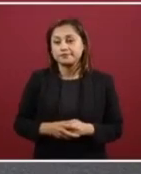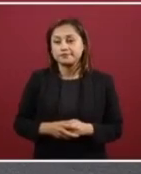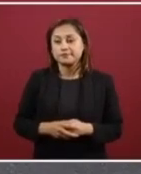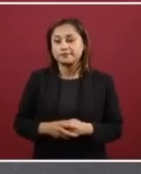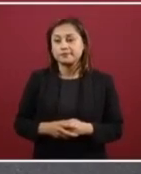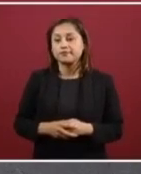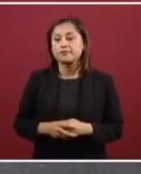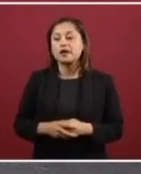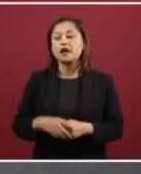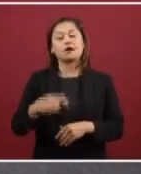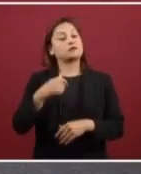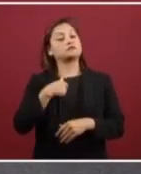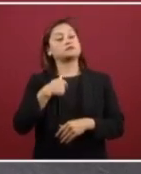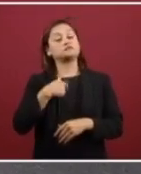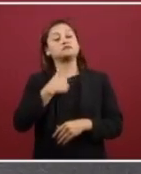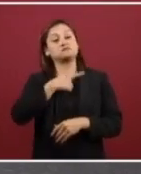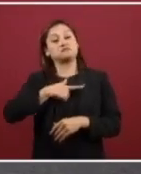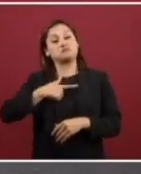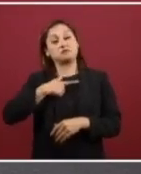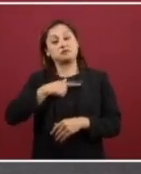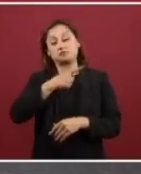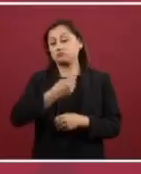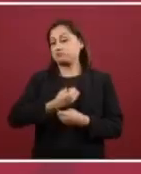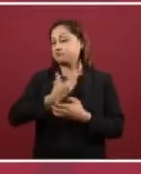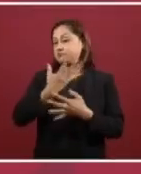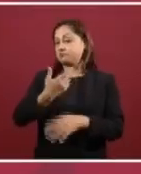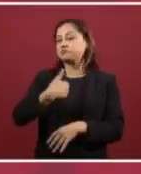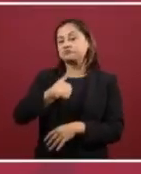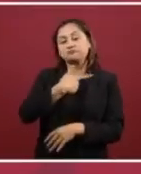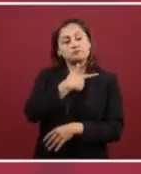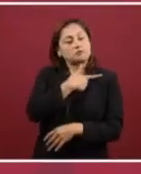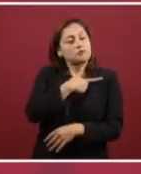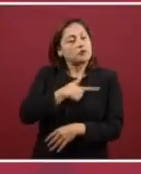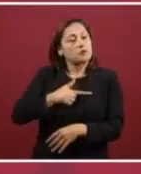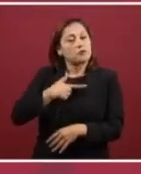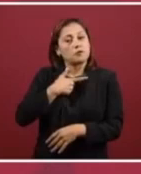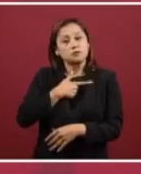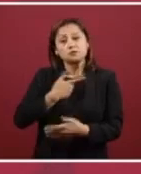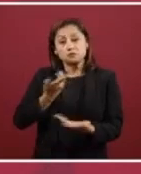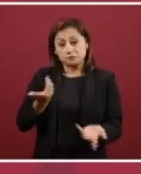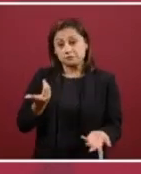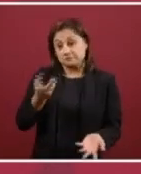la declaración, ¿para qué? Digo que no, sí, sí.